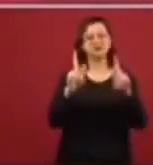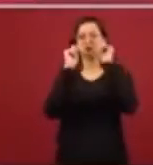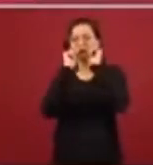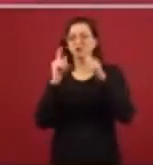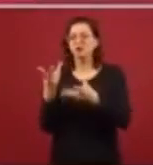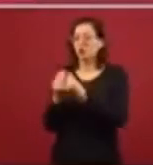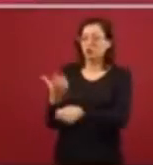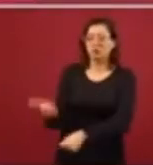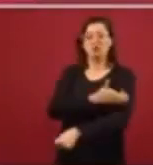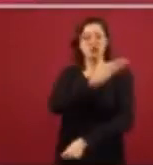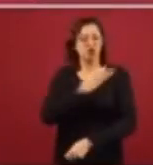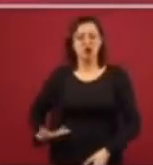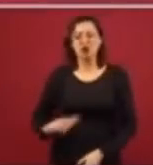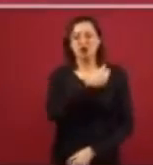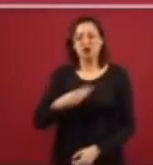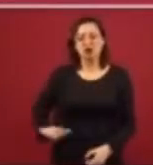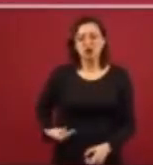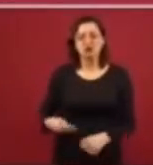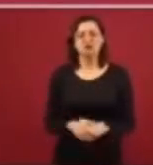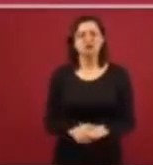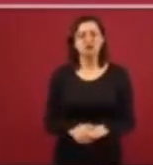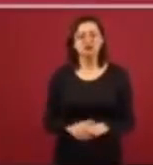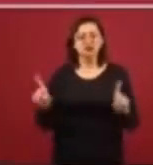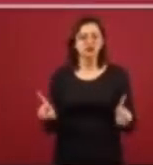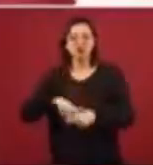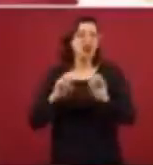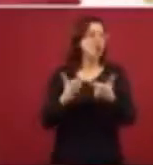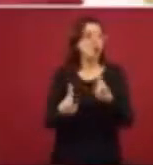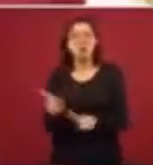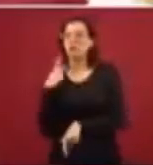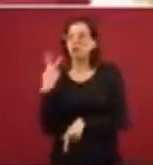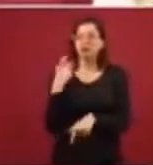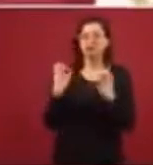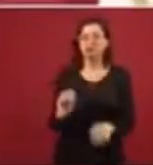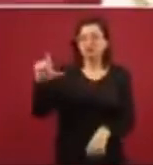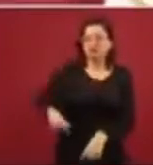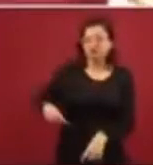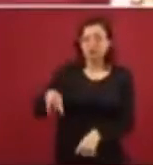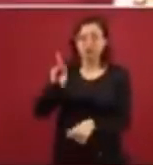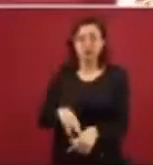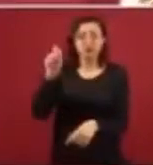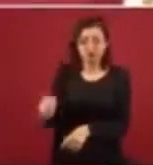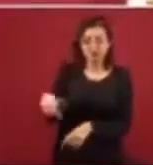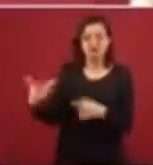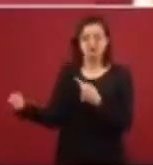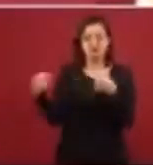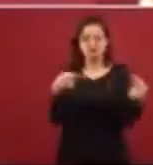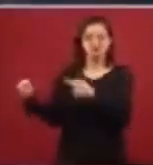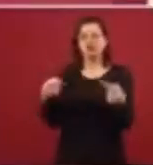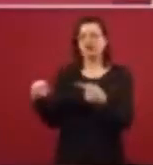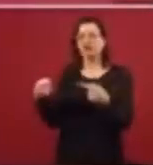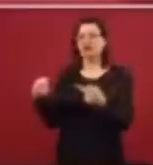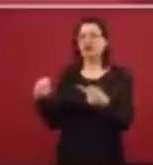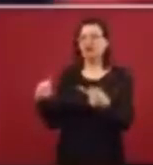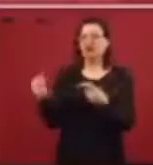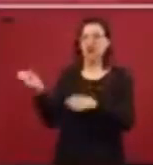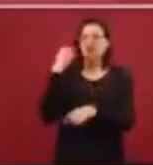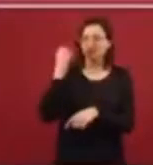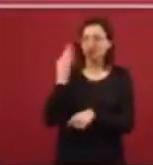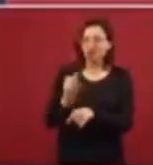presidente municipal que no les cae bien, o gobernadores, entonces aprovechan que es el